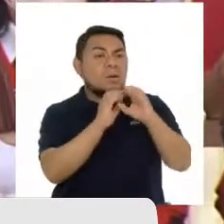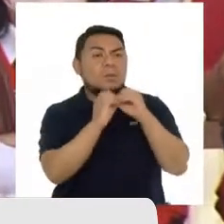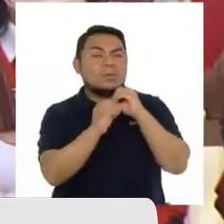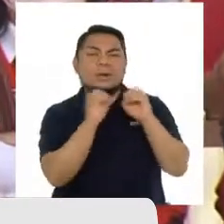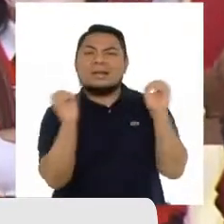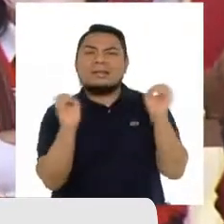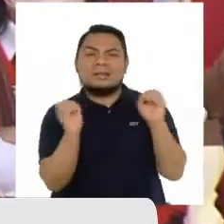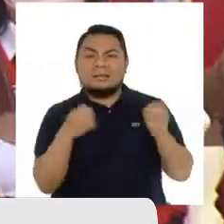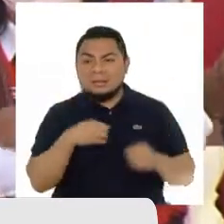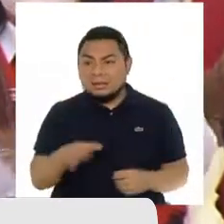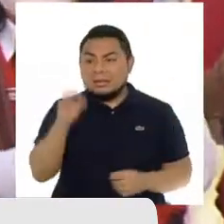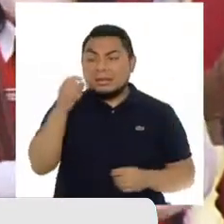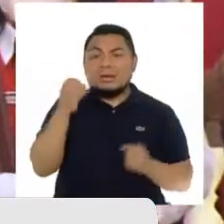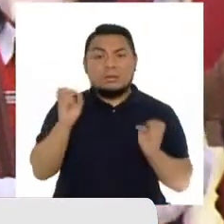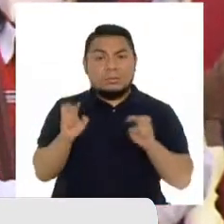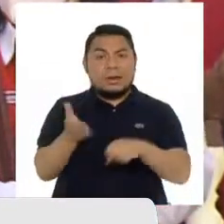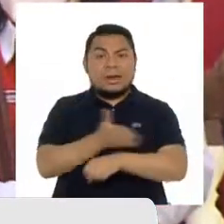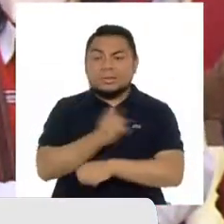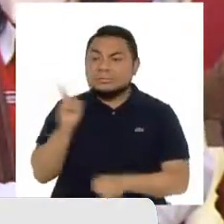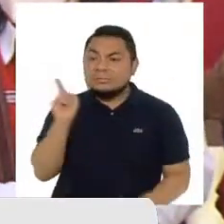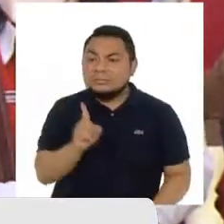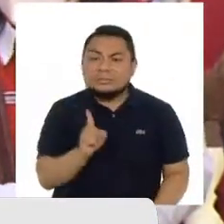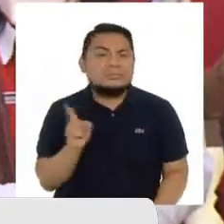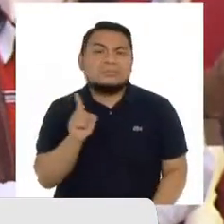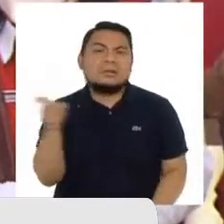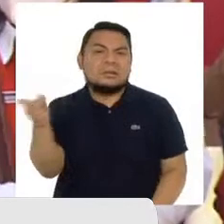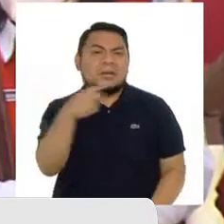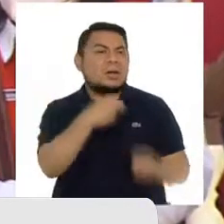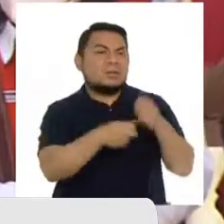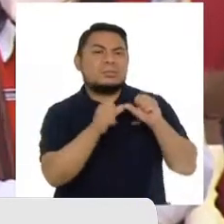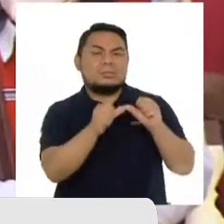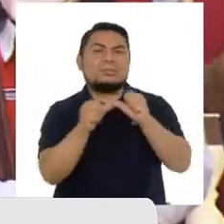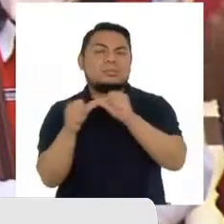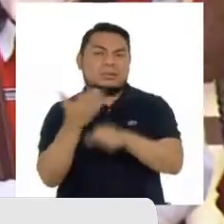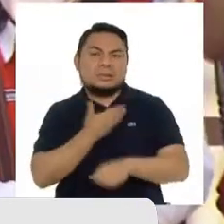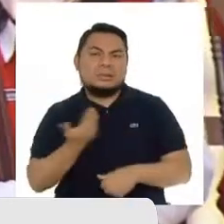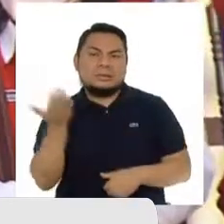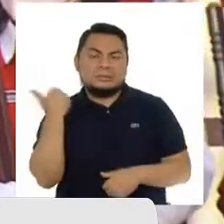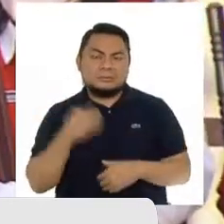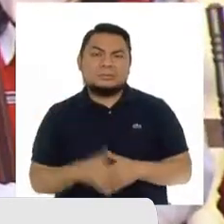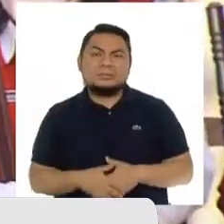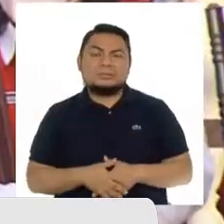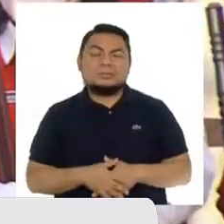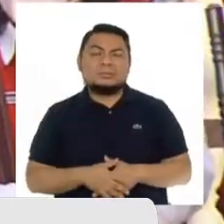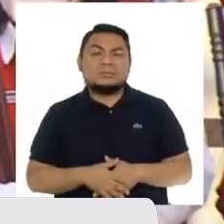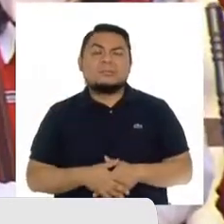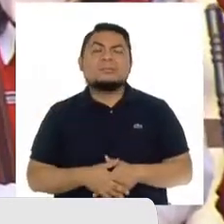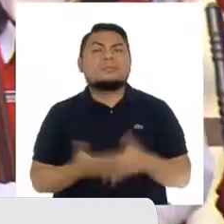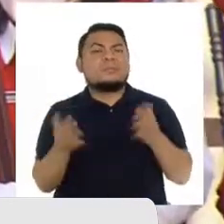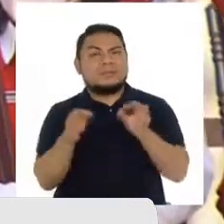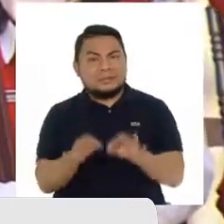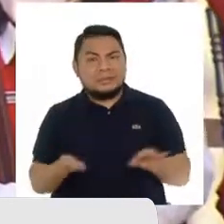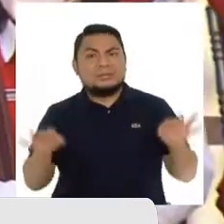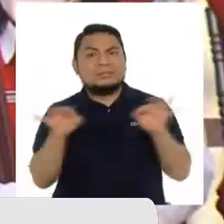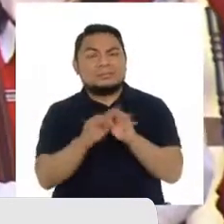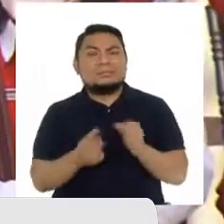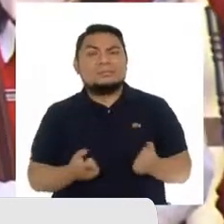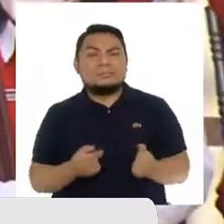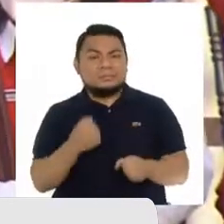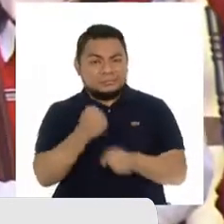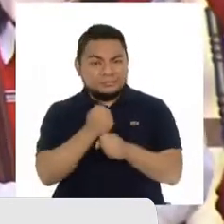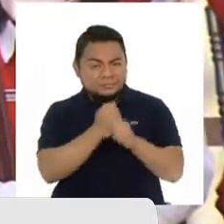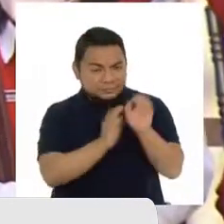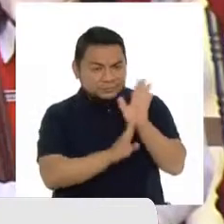en forma oportuna por parte del estado es importante el desarrollo